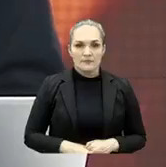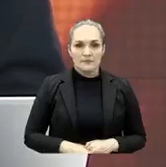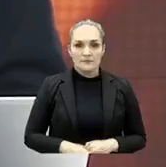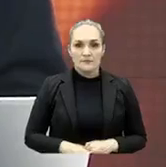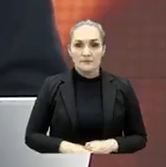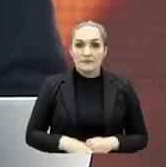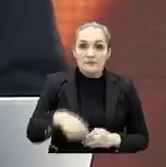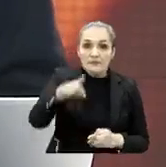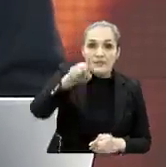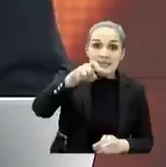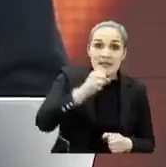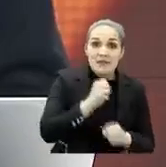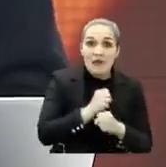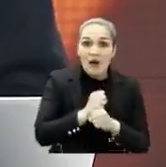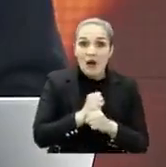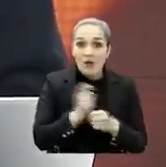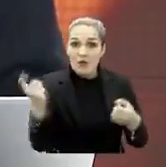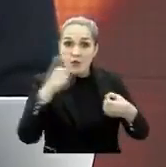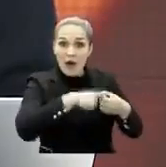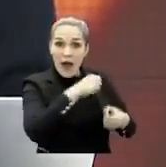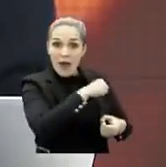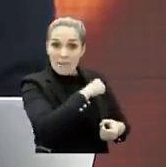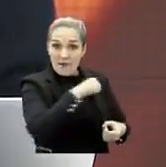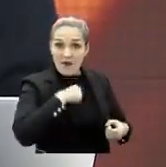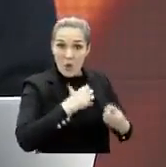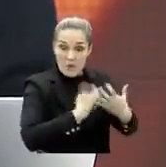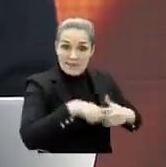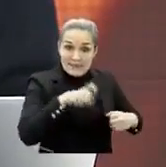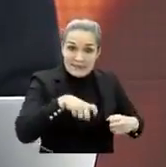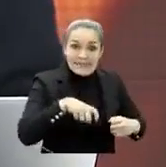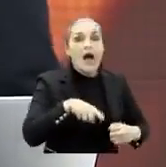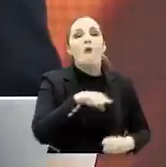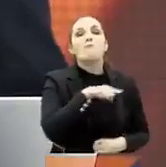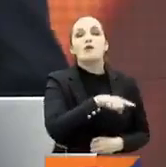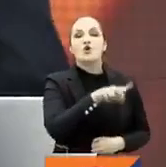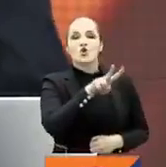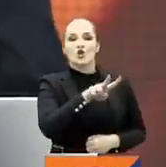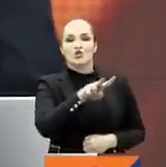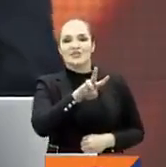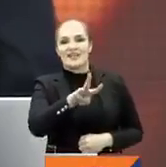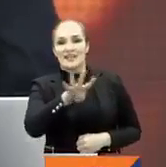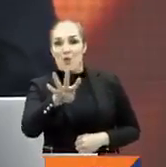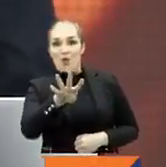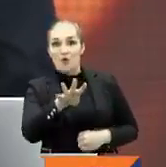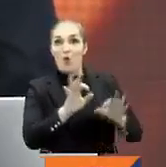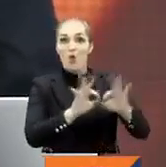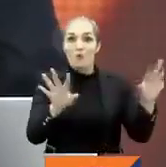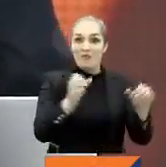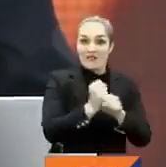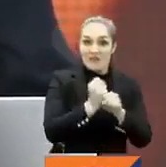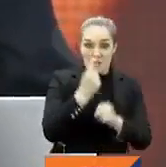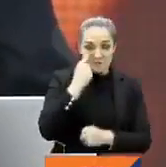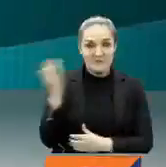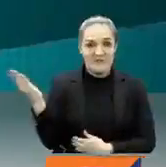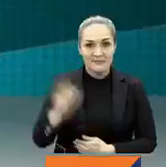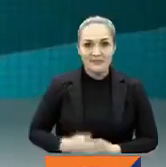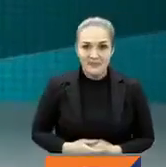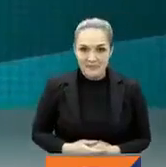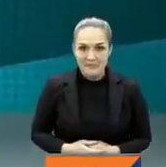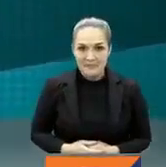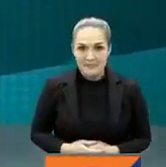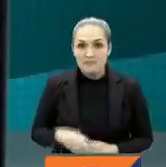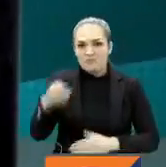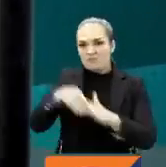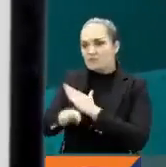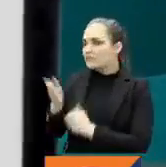Está buscando trabajo en el sector privado. Hoy traemos 234 vacantes a nivel nacional. Veamos de qué se trata. En